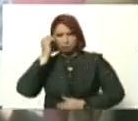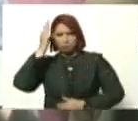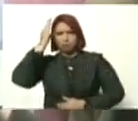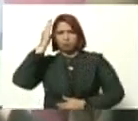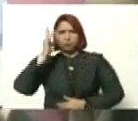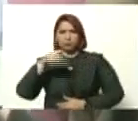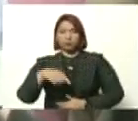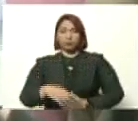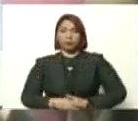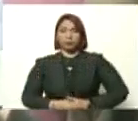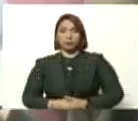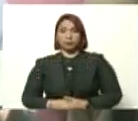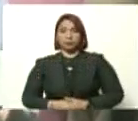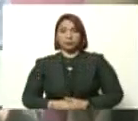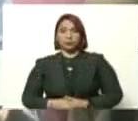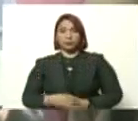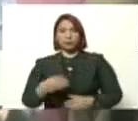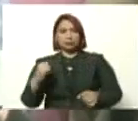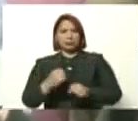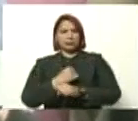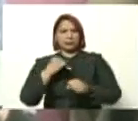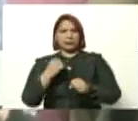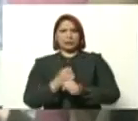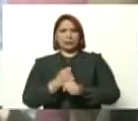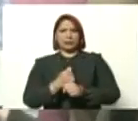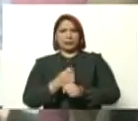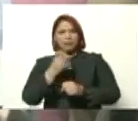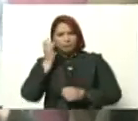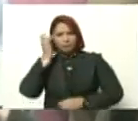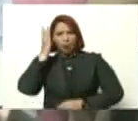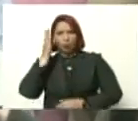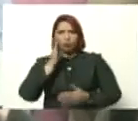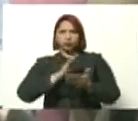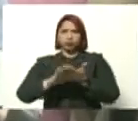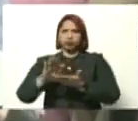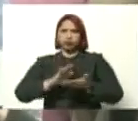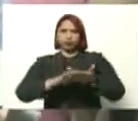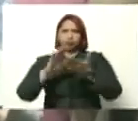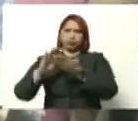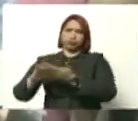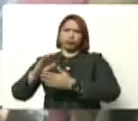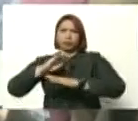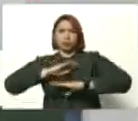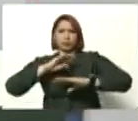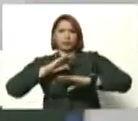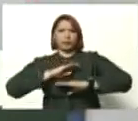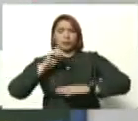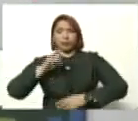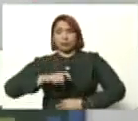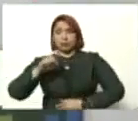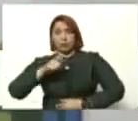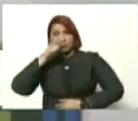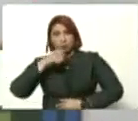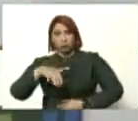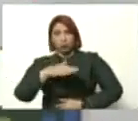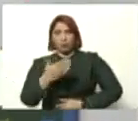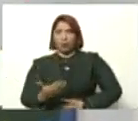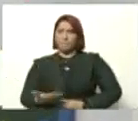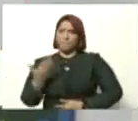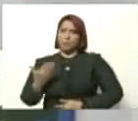capacidad, está obrando, está generando soluciones y va a satisfacer las necesidades del pueblo.